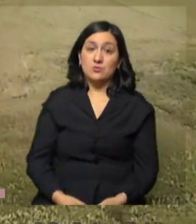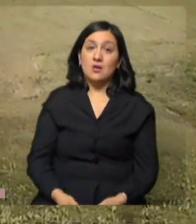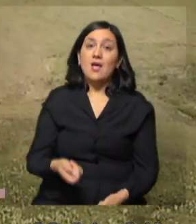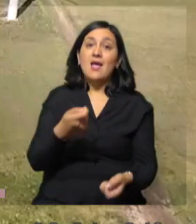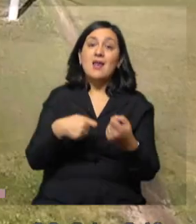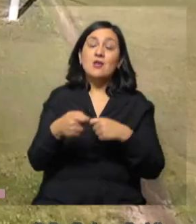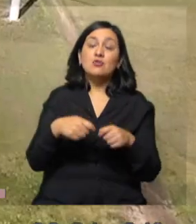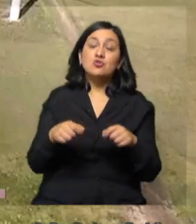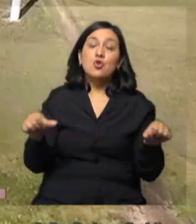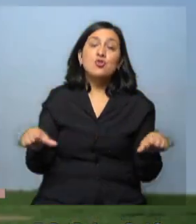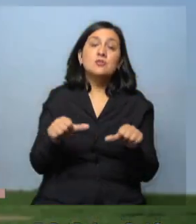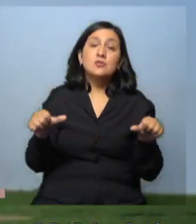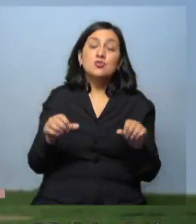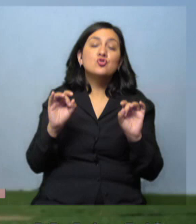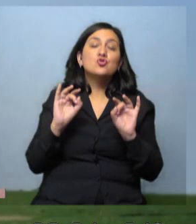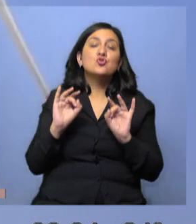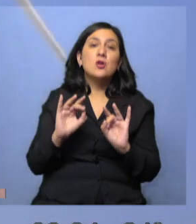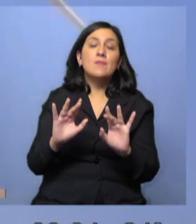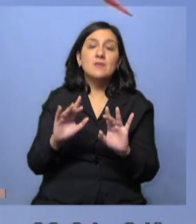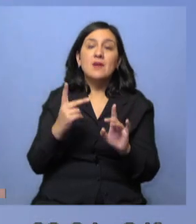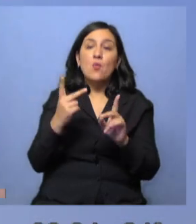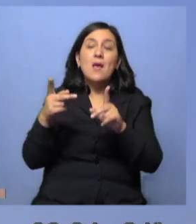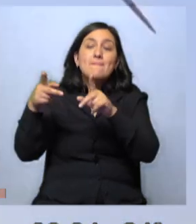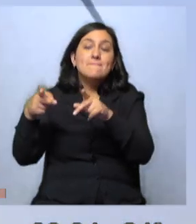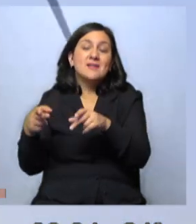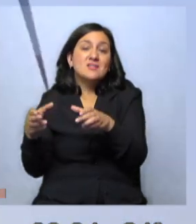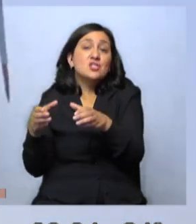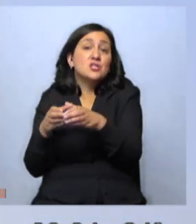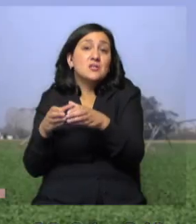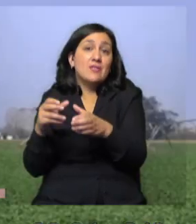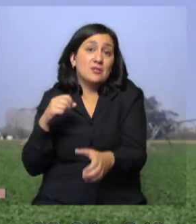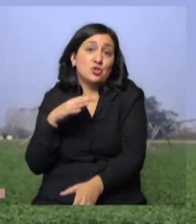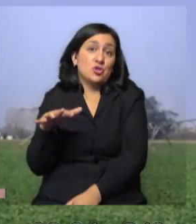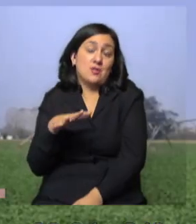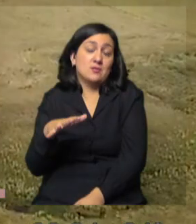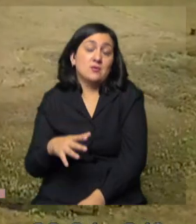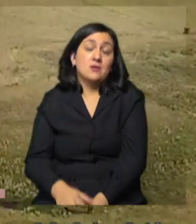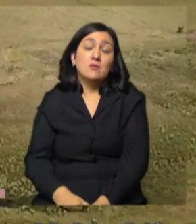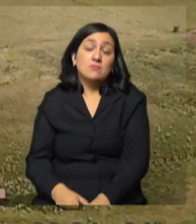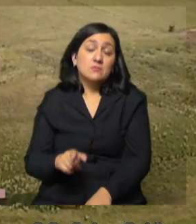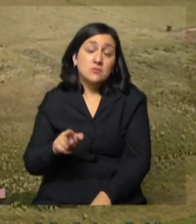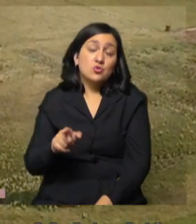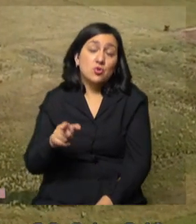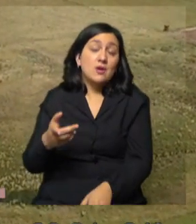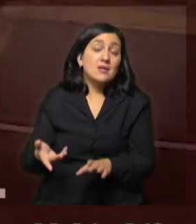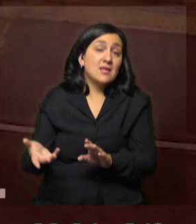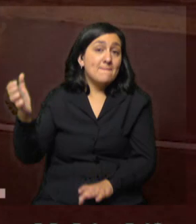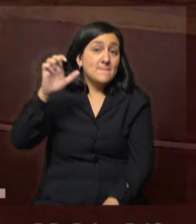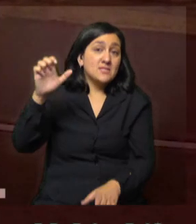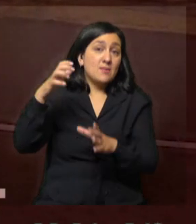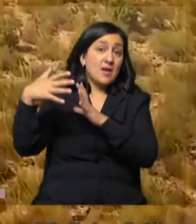negocio se hizo para una partecita muy chiquita de la sociedad, que son estos grandes consumidores, grandes